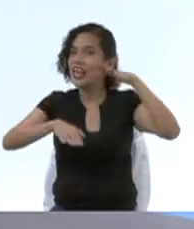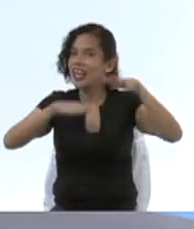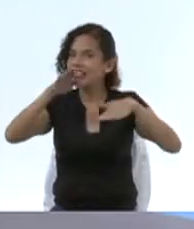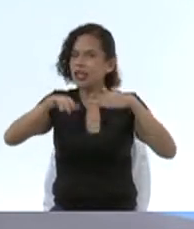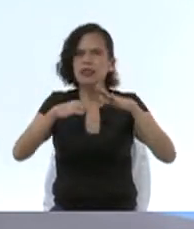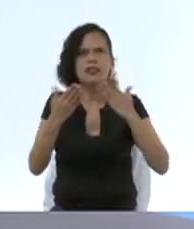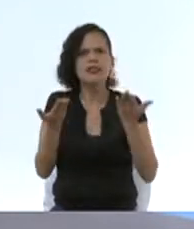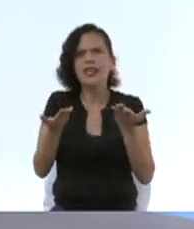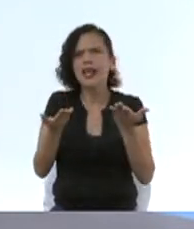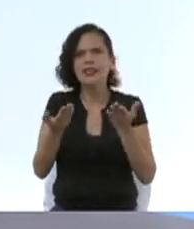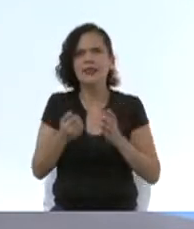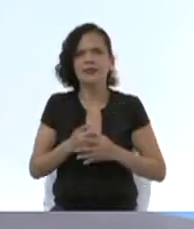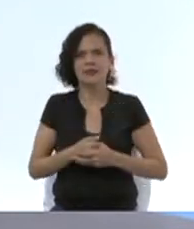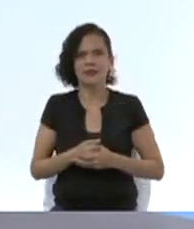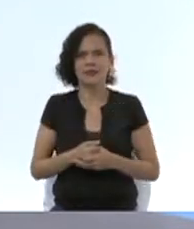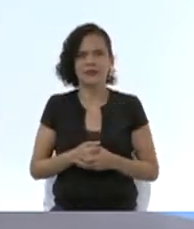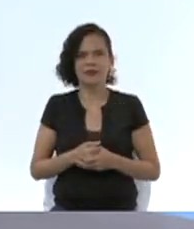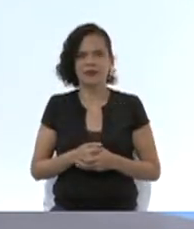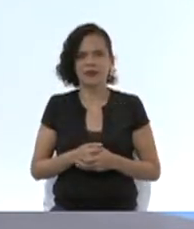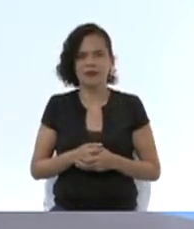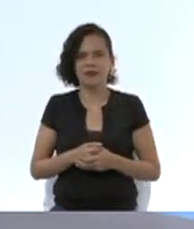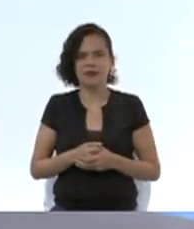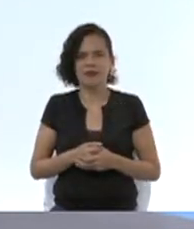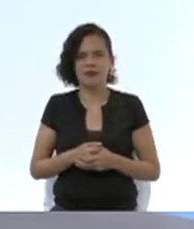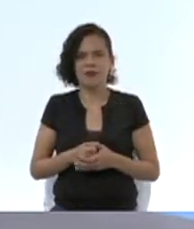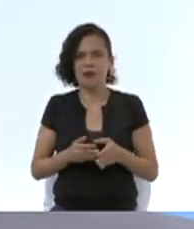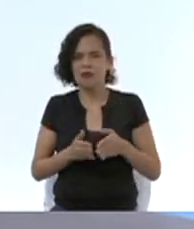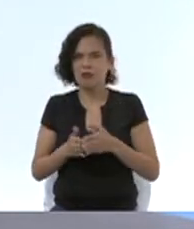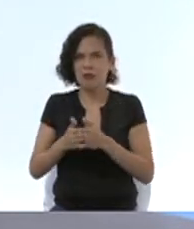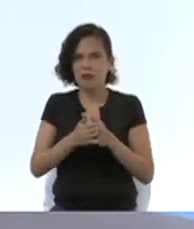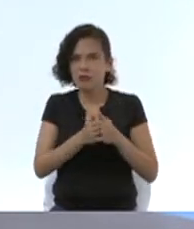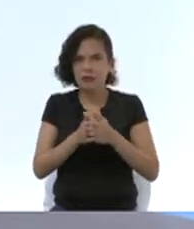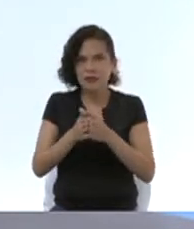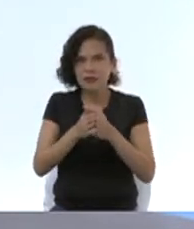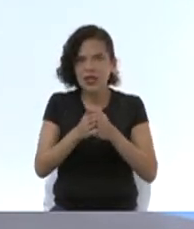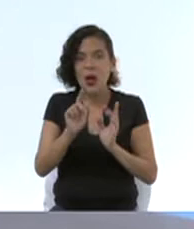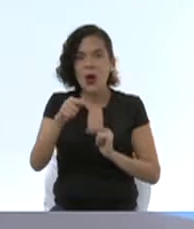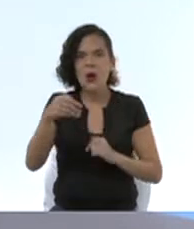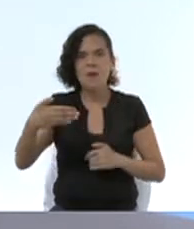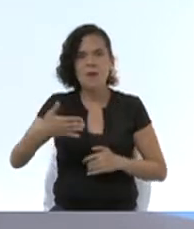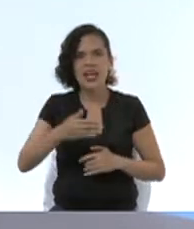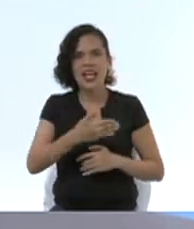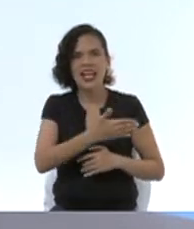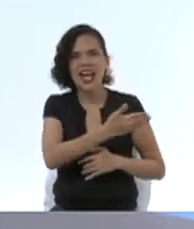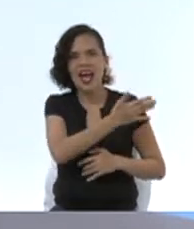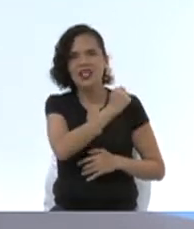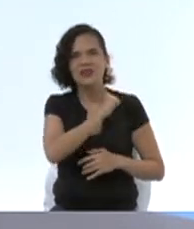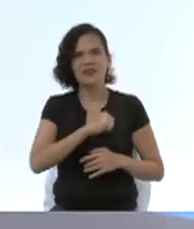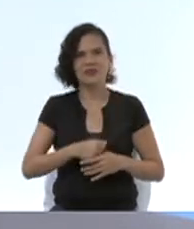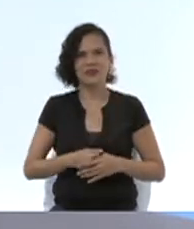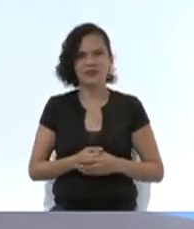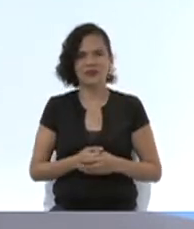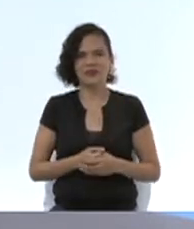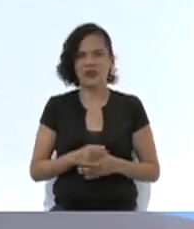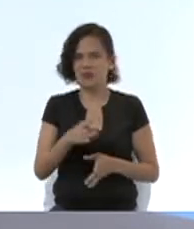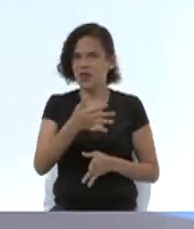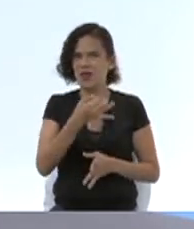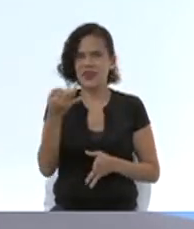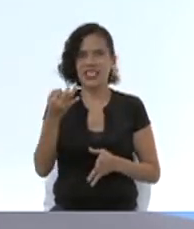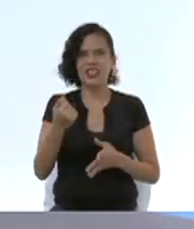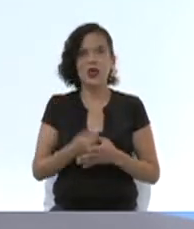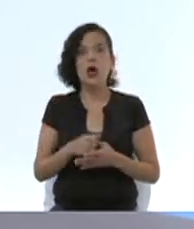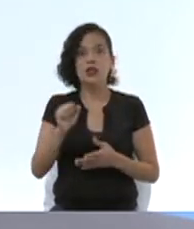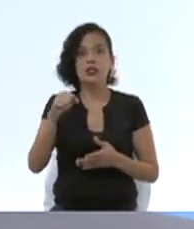nadar. ¿Qué será? Glu, glu, glu, glu. Sí, El pez, excelente.